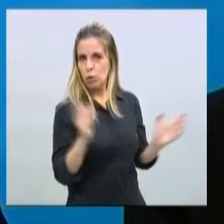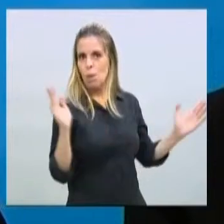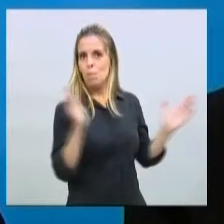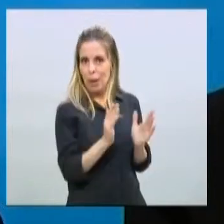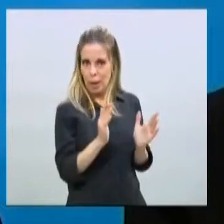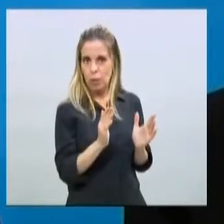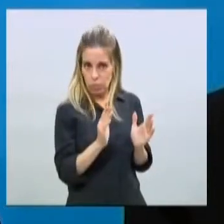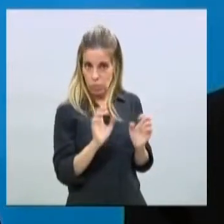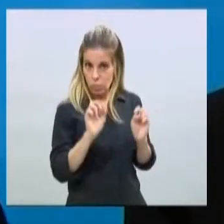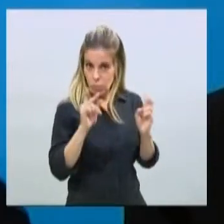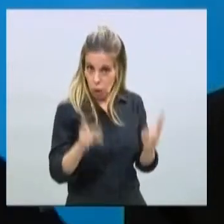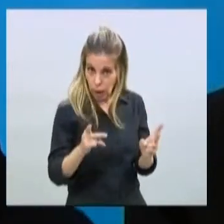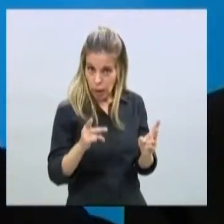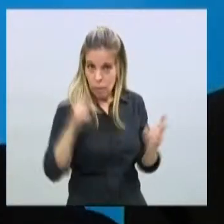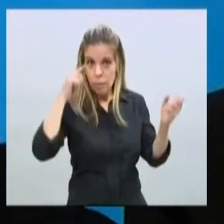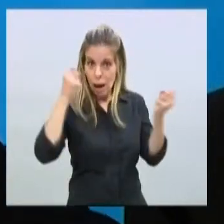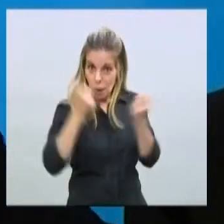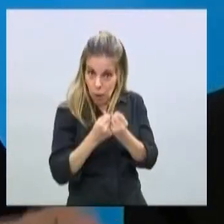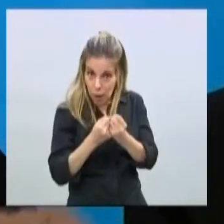sea. ¿De acuerdo?